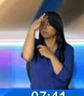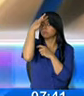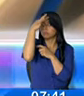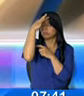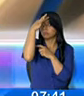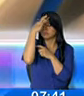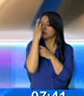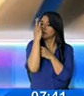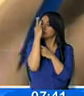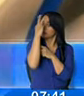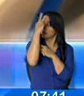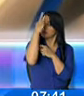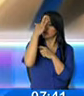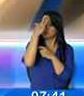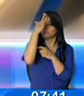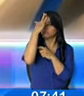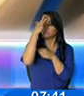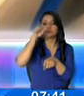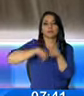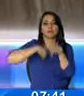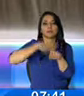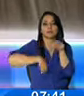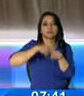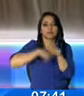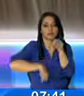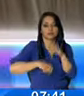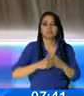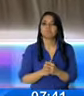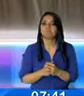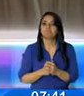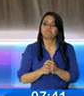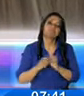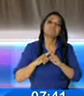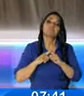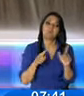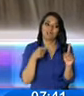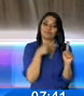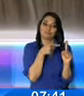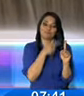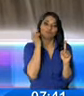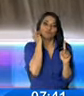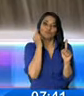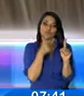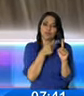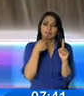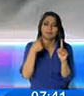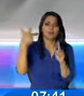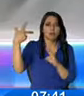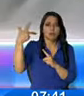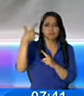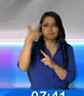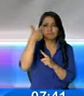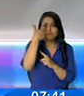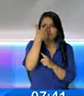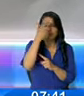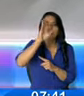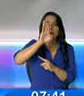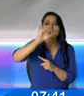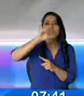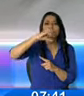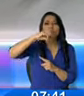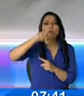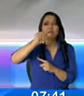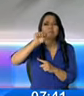la punta nasal Pues ahí van causando los daños pero lo preocupante de este caso es que le inyectaron en su nariz biopolímeros